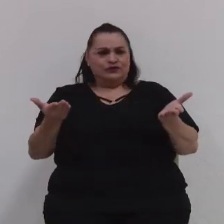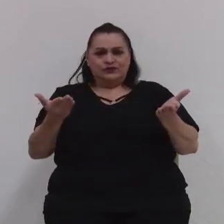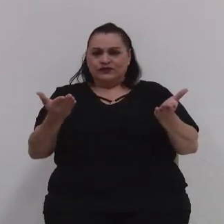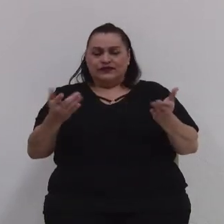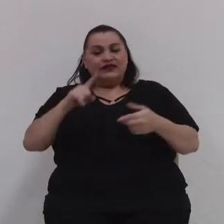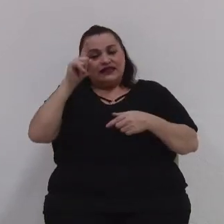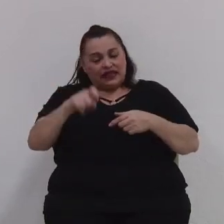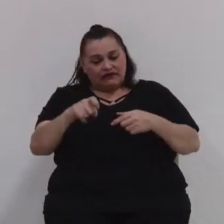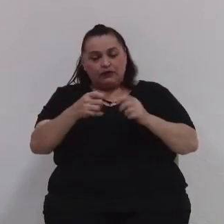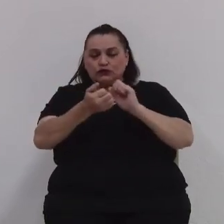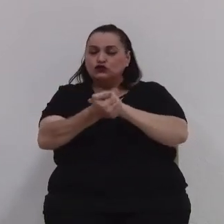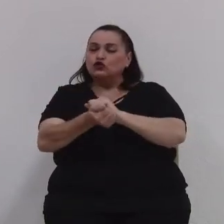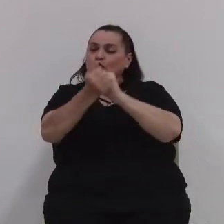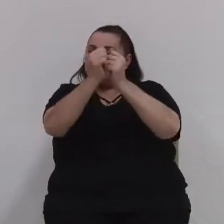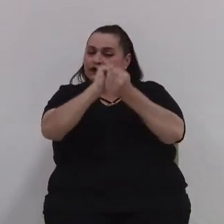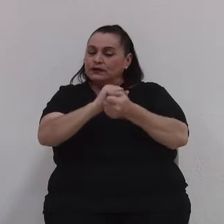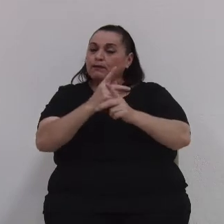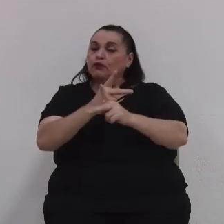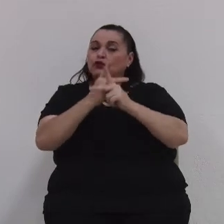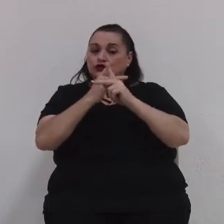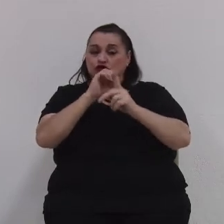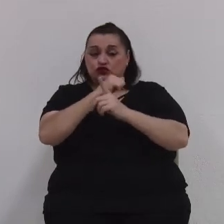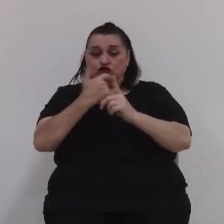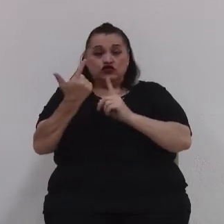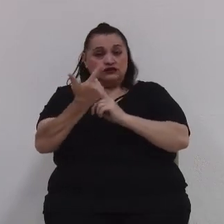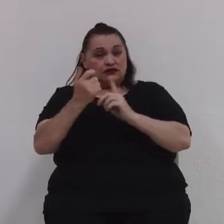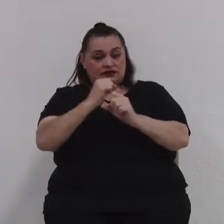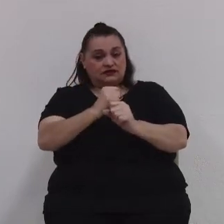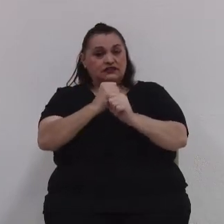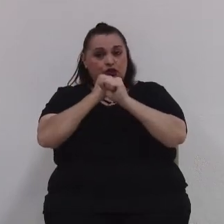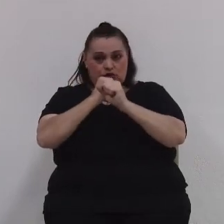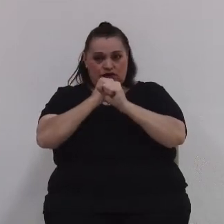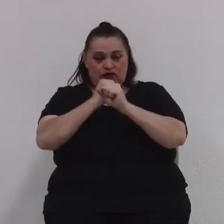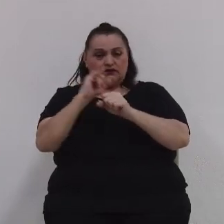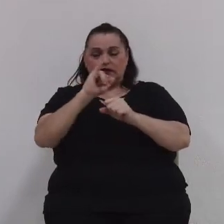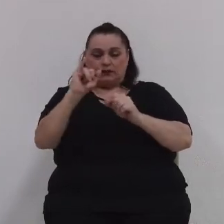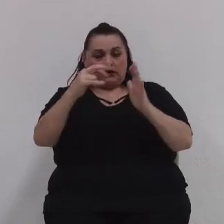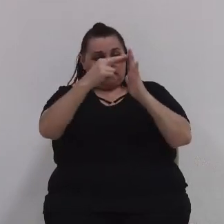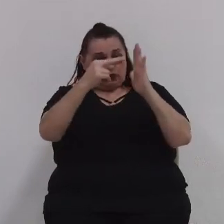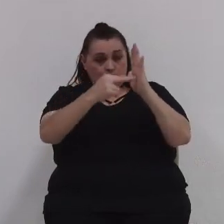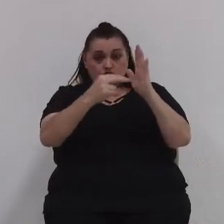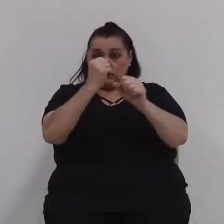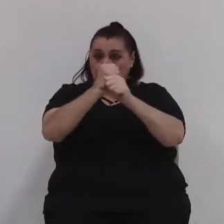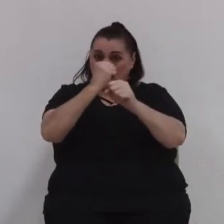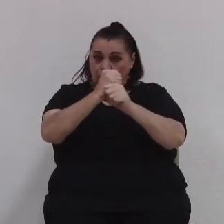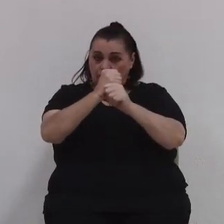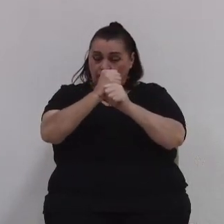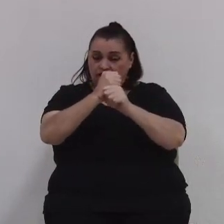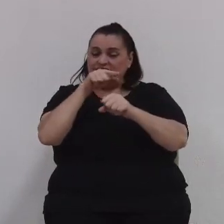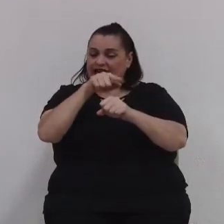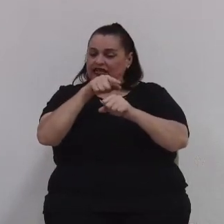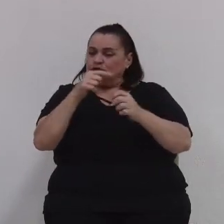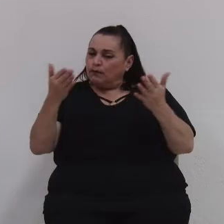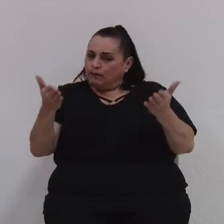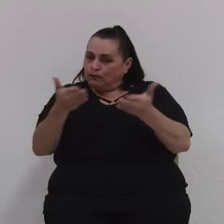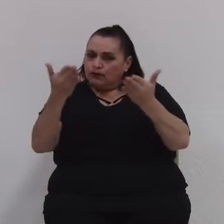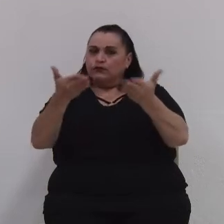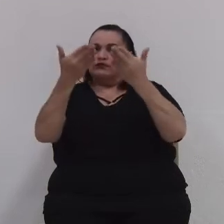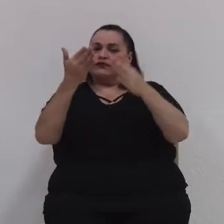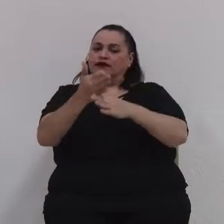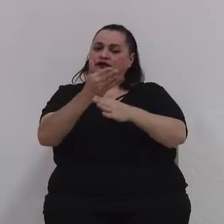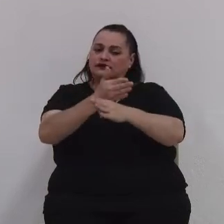Tenemos que convertir la protección social y la seguridad y las regulaciones laborales en el motivo de